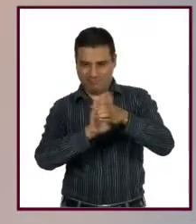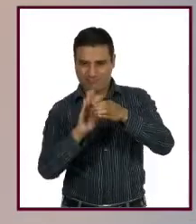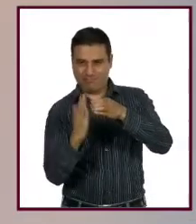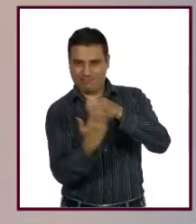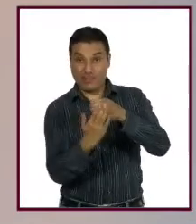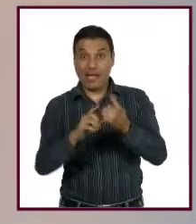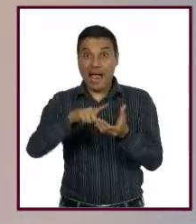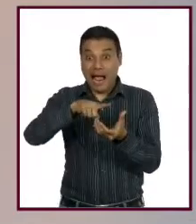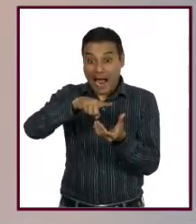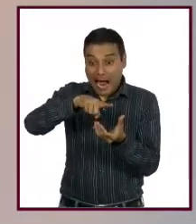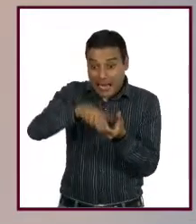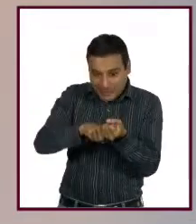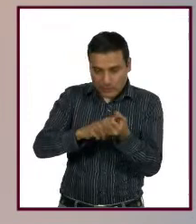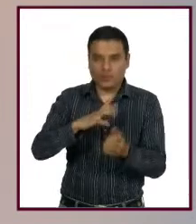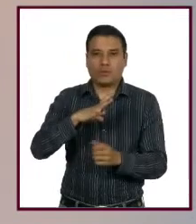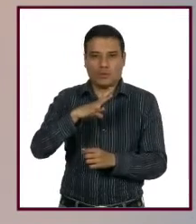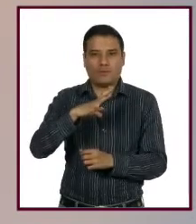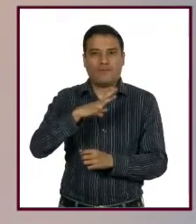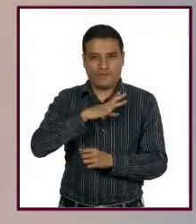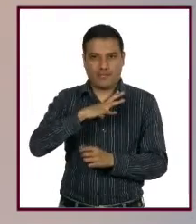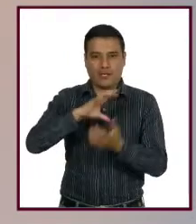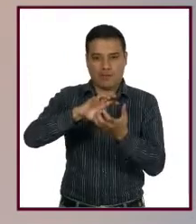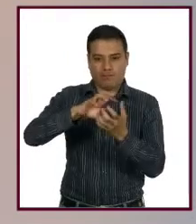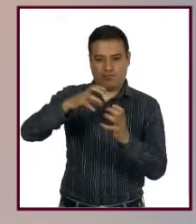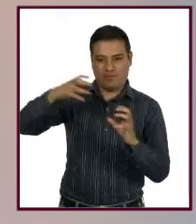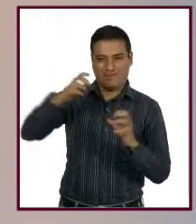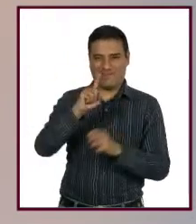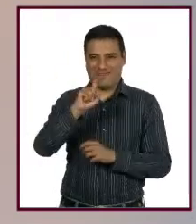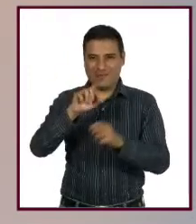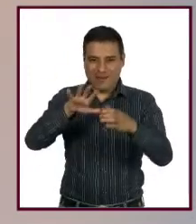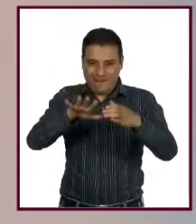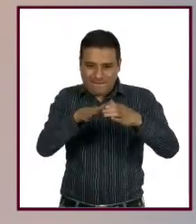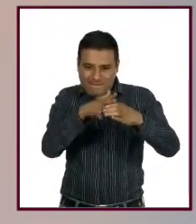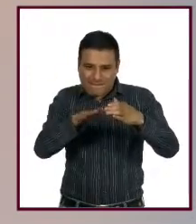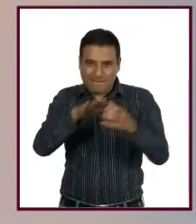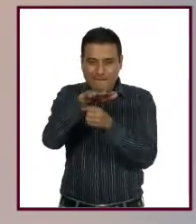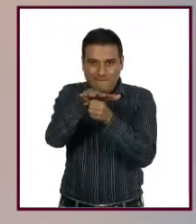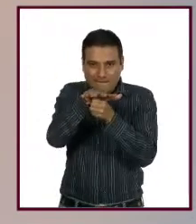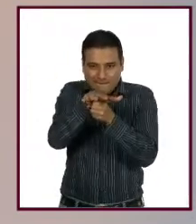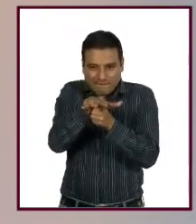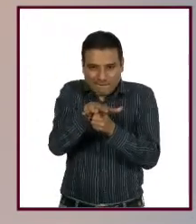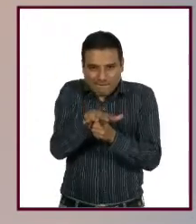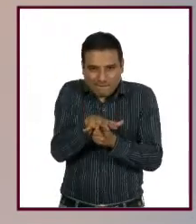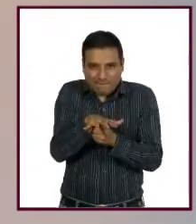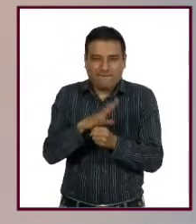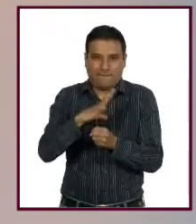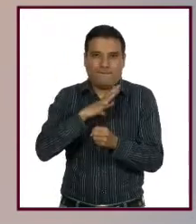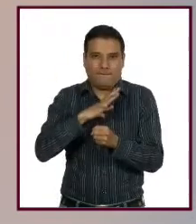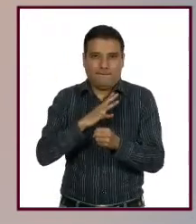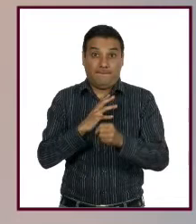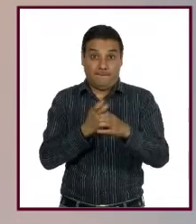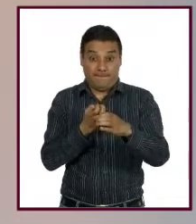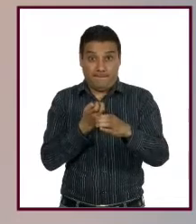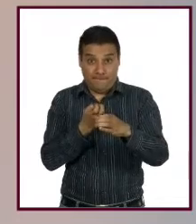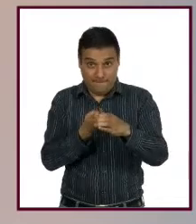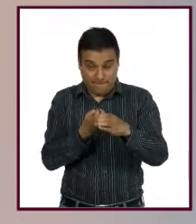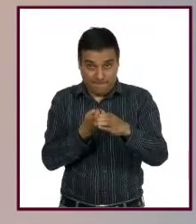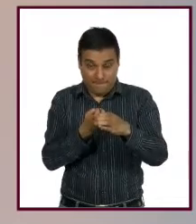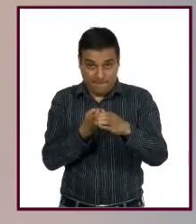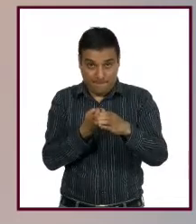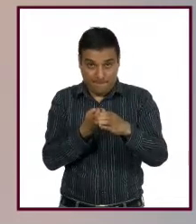presión una molécula, ese tipo de elementos o ese tipo de